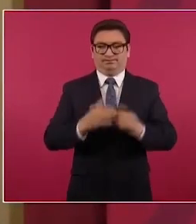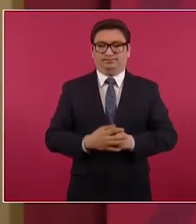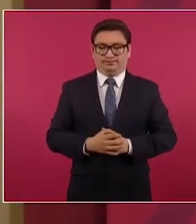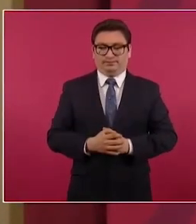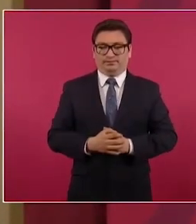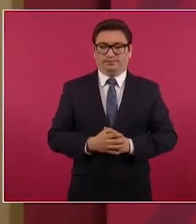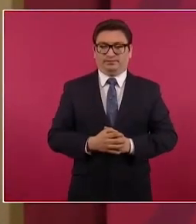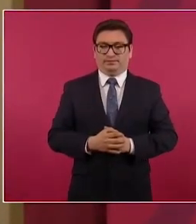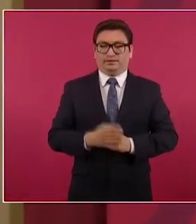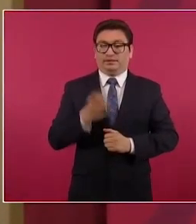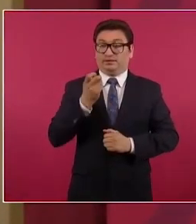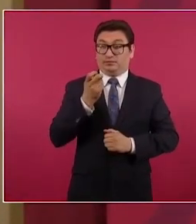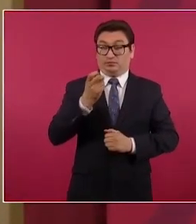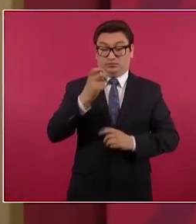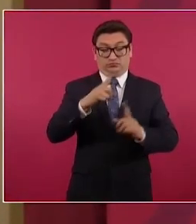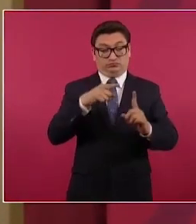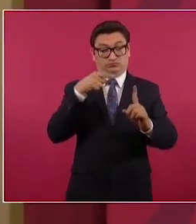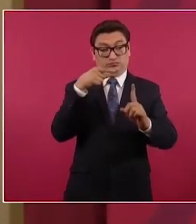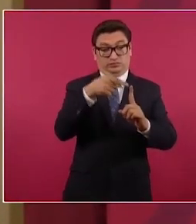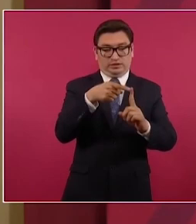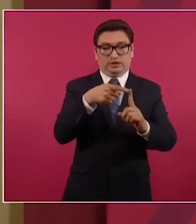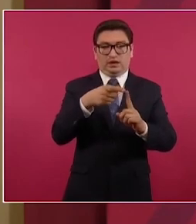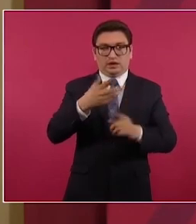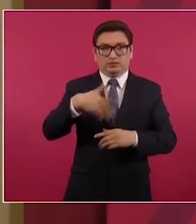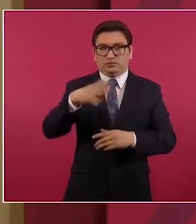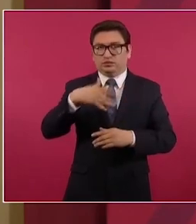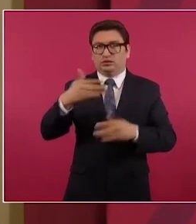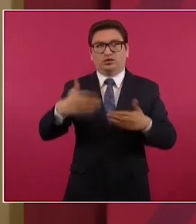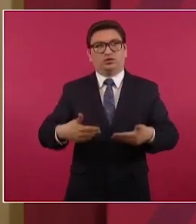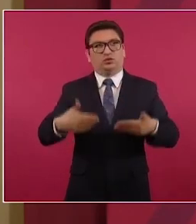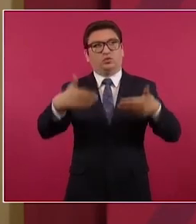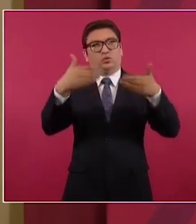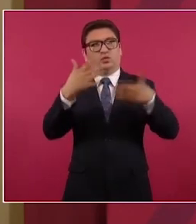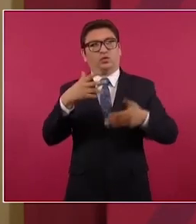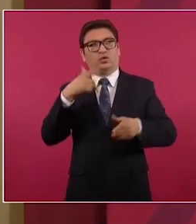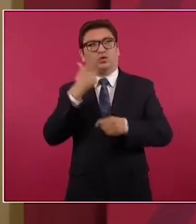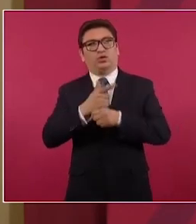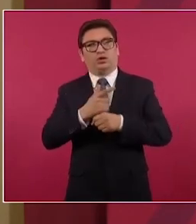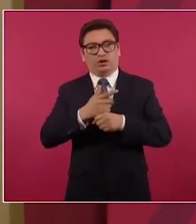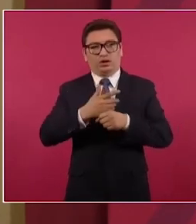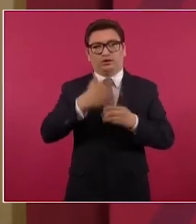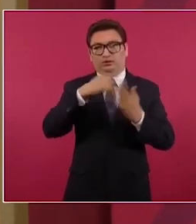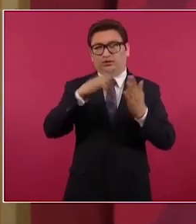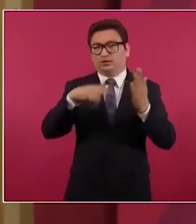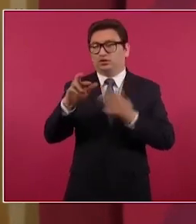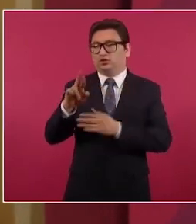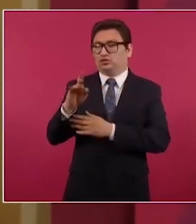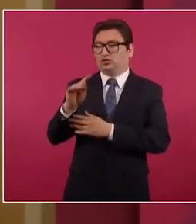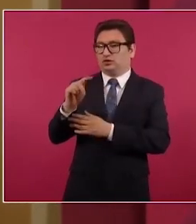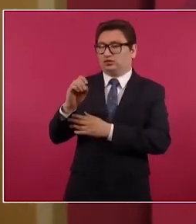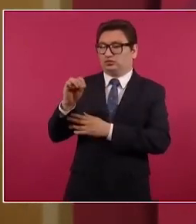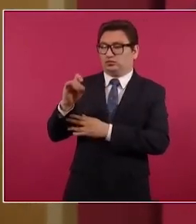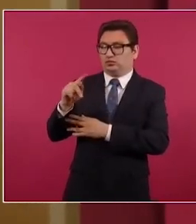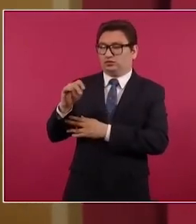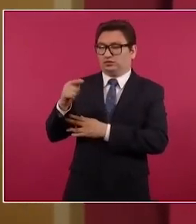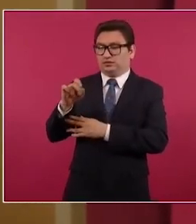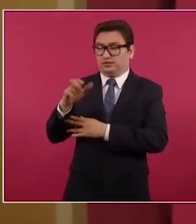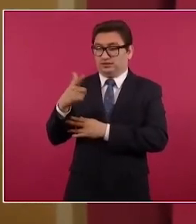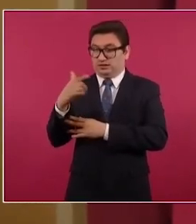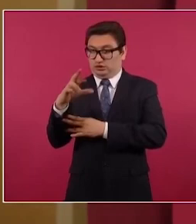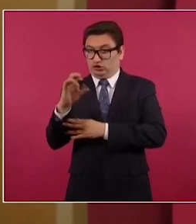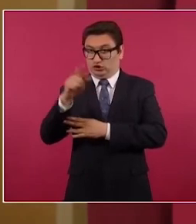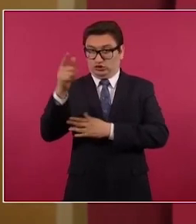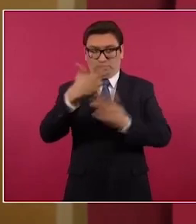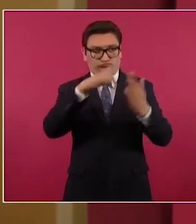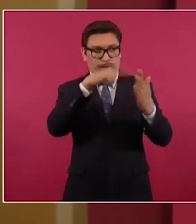En esa búsqueda se halló un mural espléndido de Roberto Montenegro,